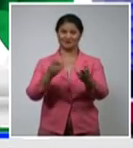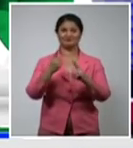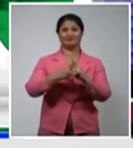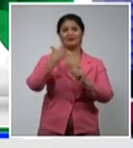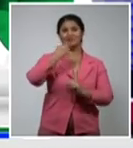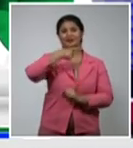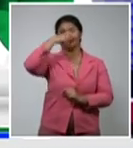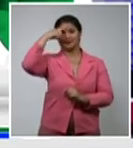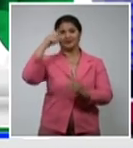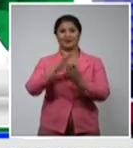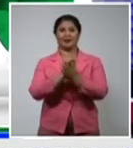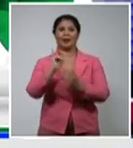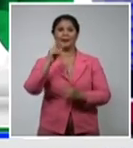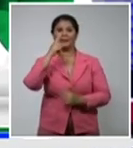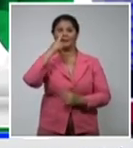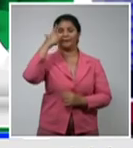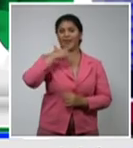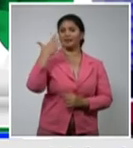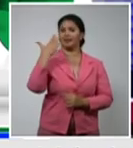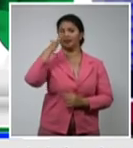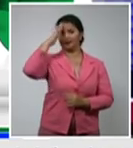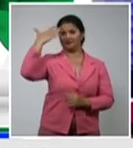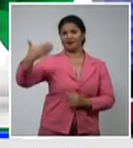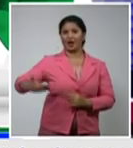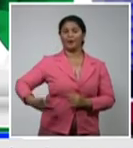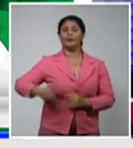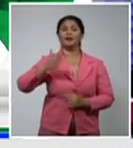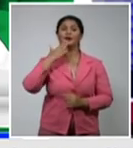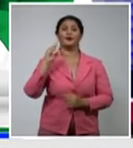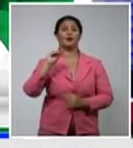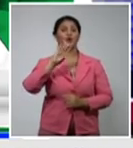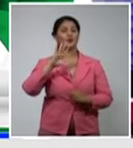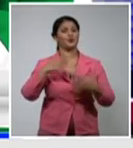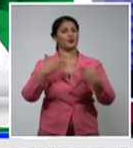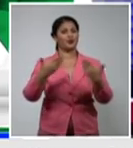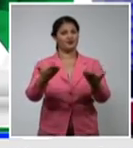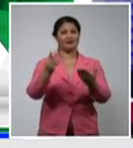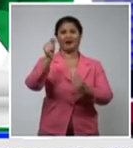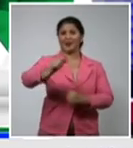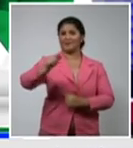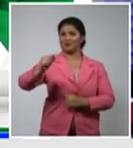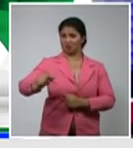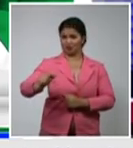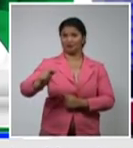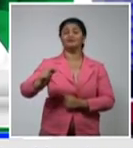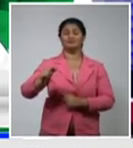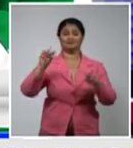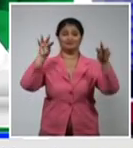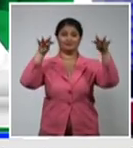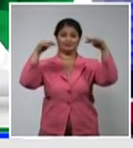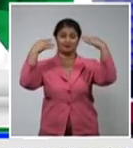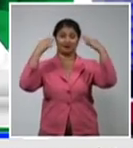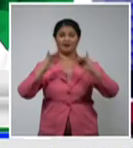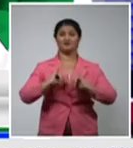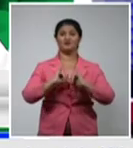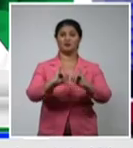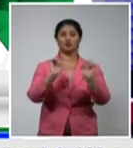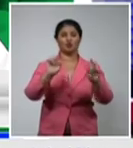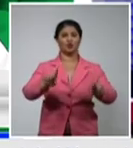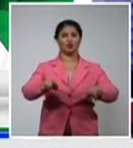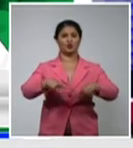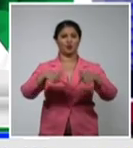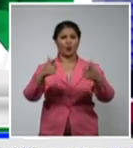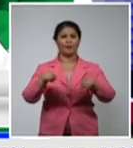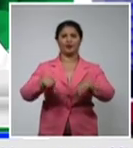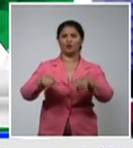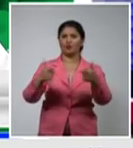a todas las personas que escuchan la información diariamente y cumplen con las acciones que se indican, que